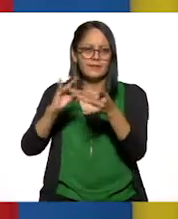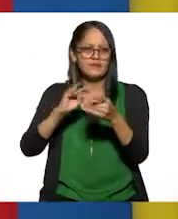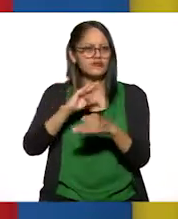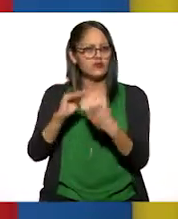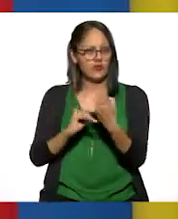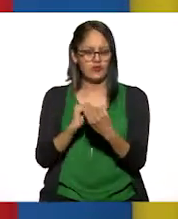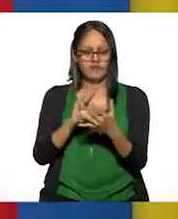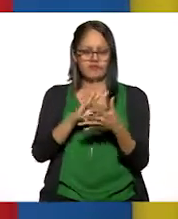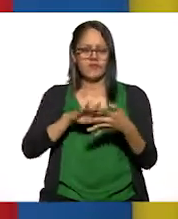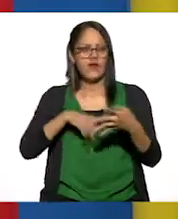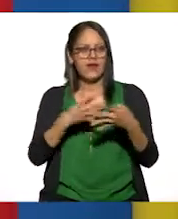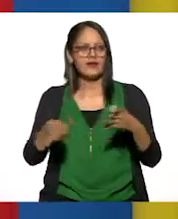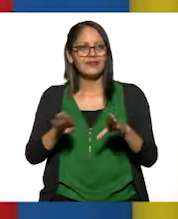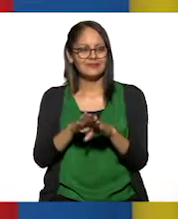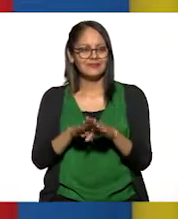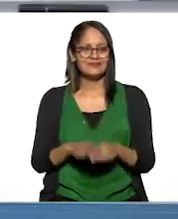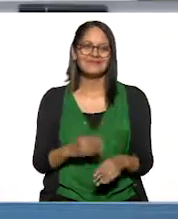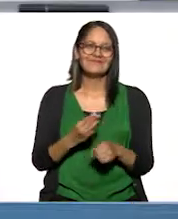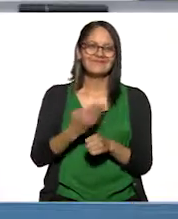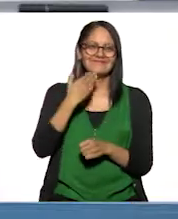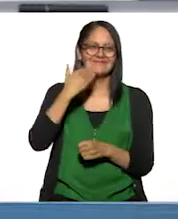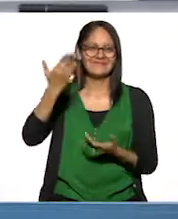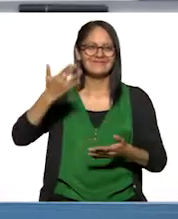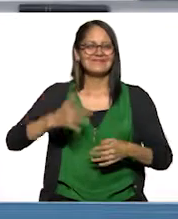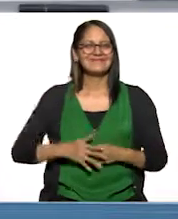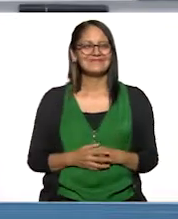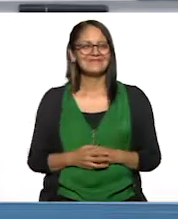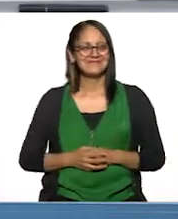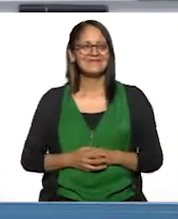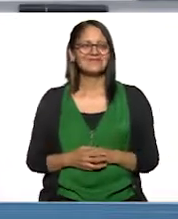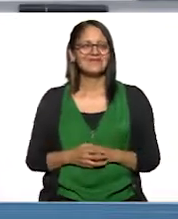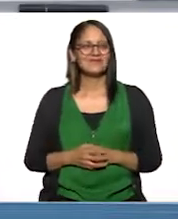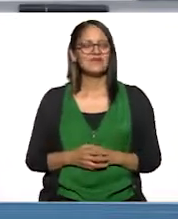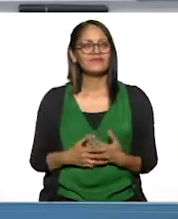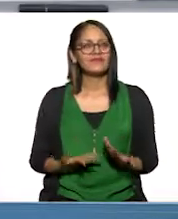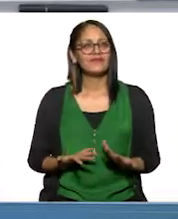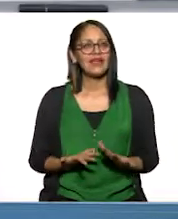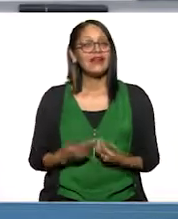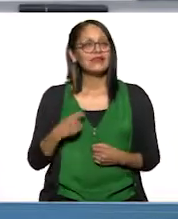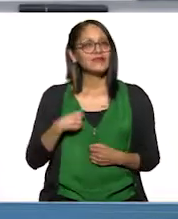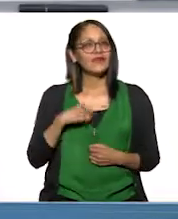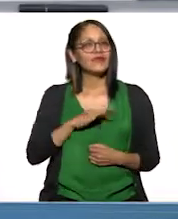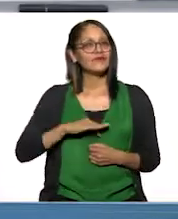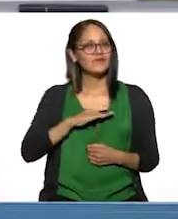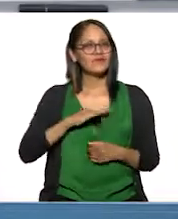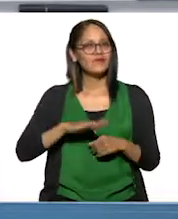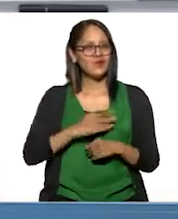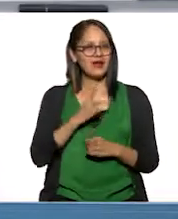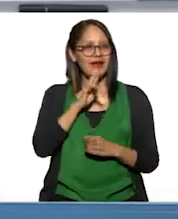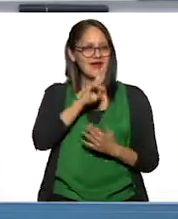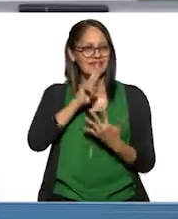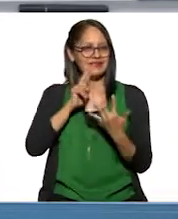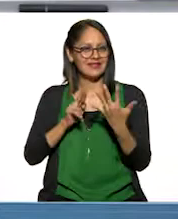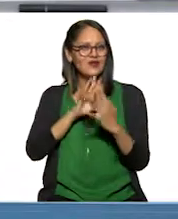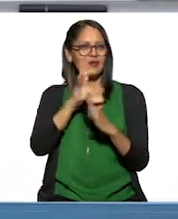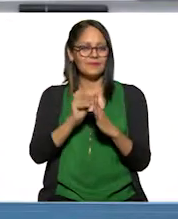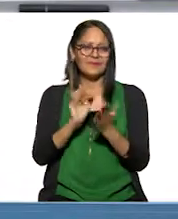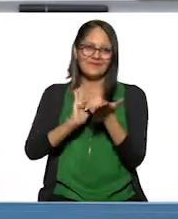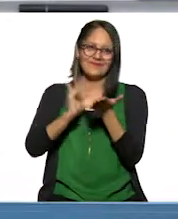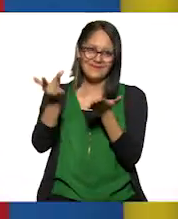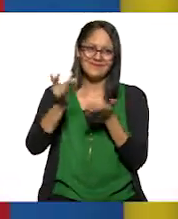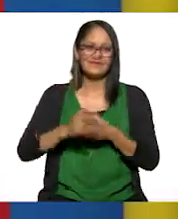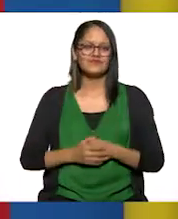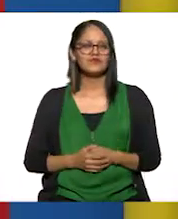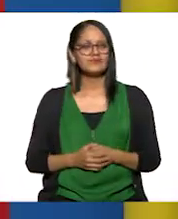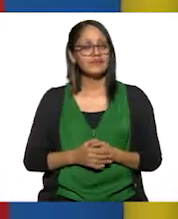con respecto a tu horario. ¡Muy bien! Estoy muy feliz por haber respondido esas preguntas. Gracias.